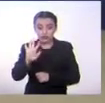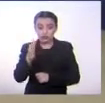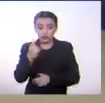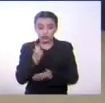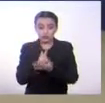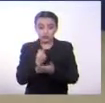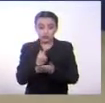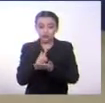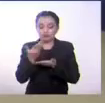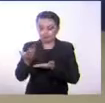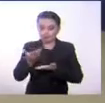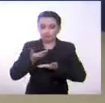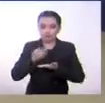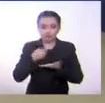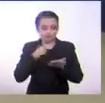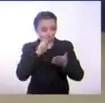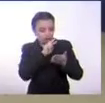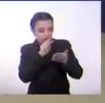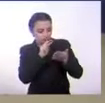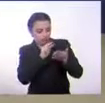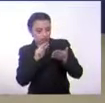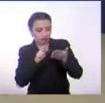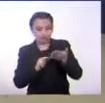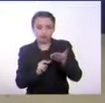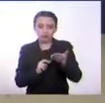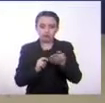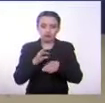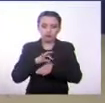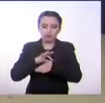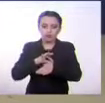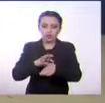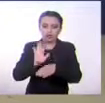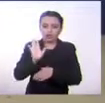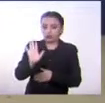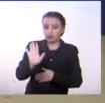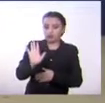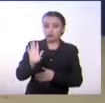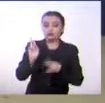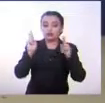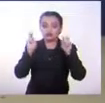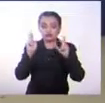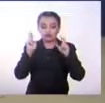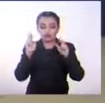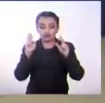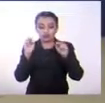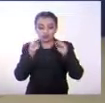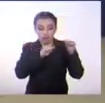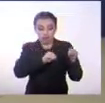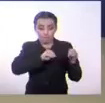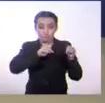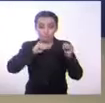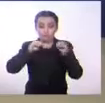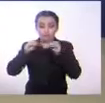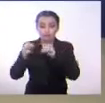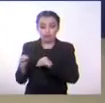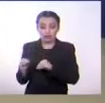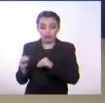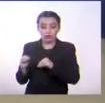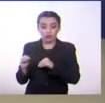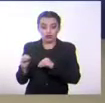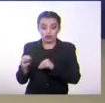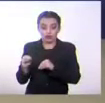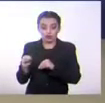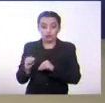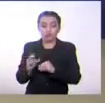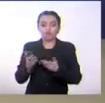llegar, porque te comento que en la guía número 5 estamos viendo el tema de la influencia de la migración en la configuración de las